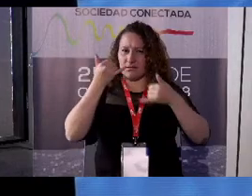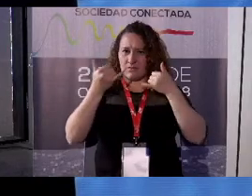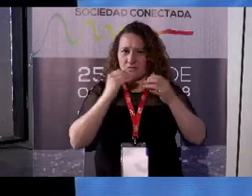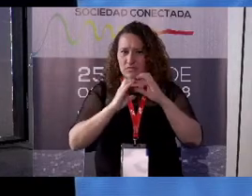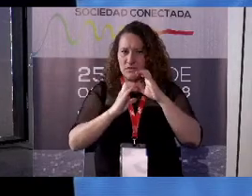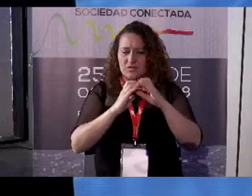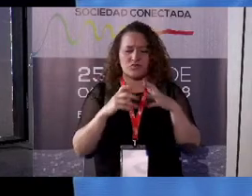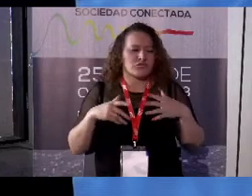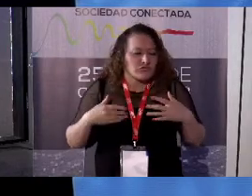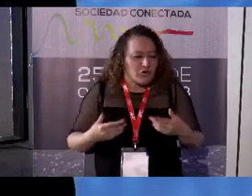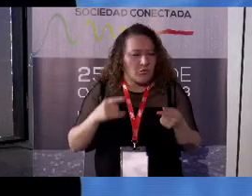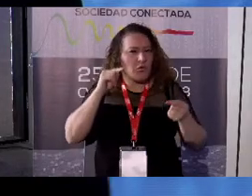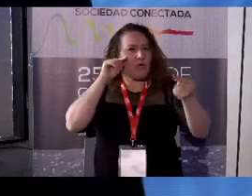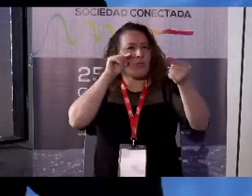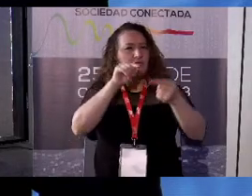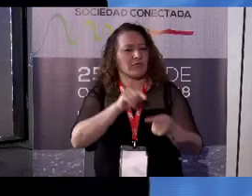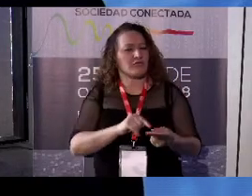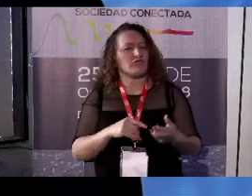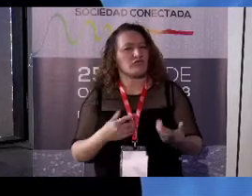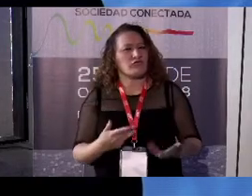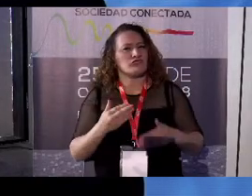a cada uno de los